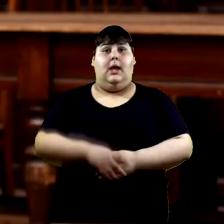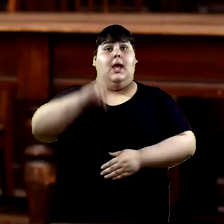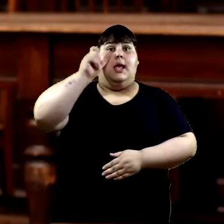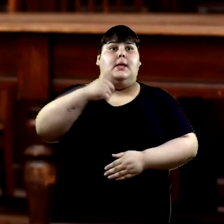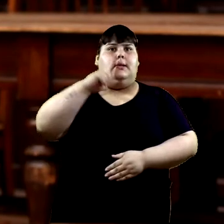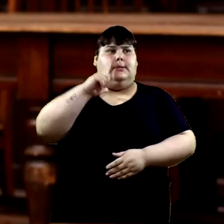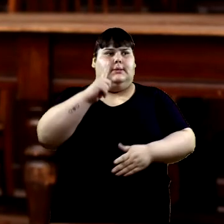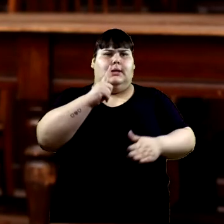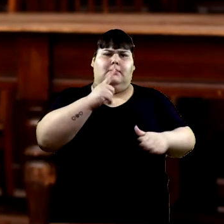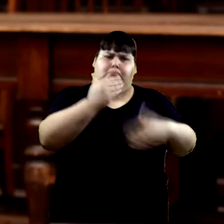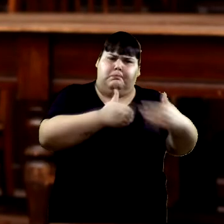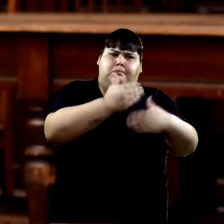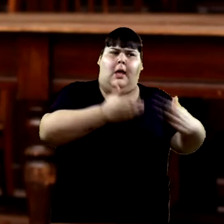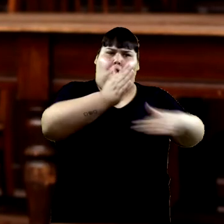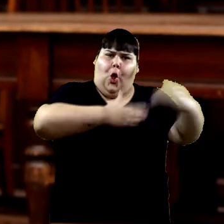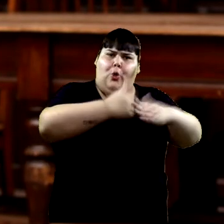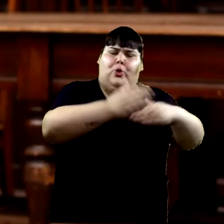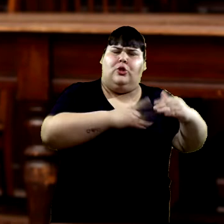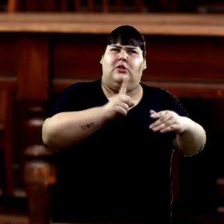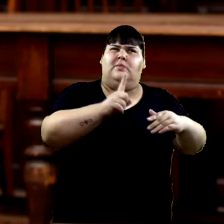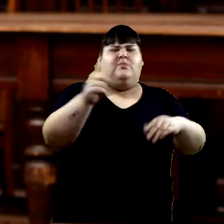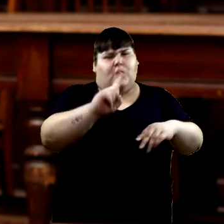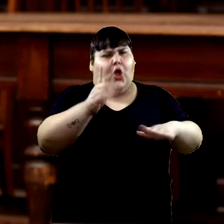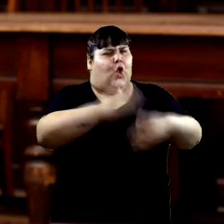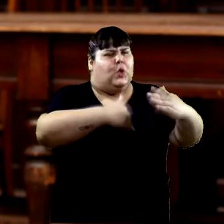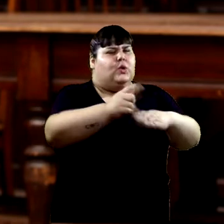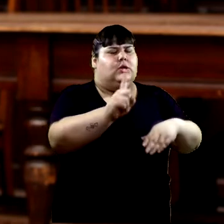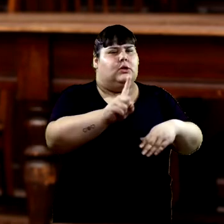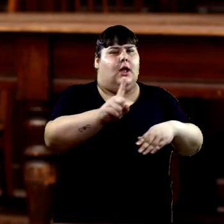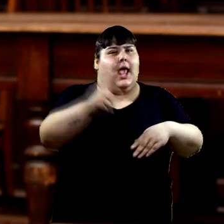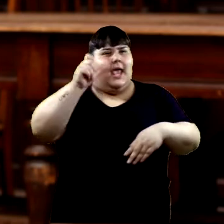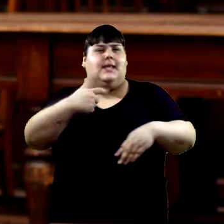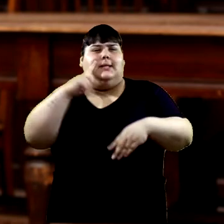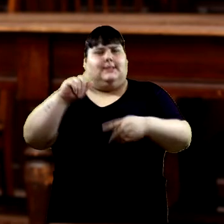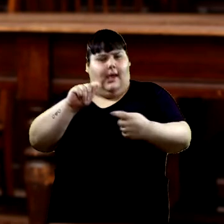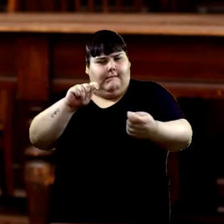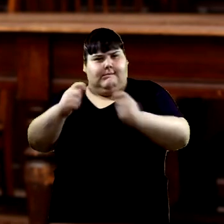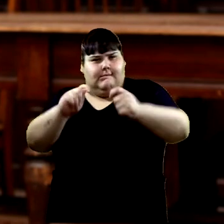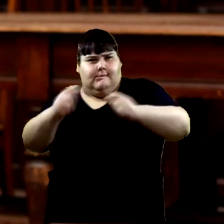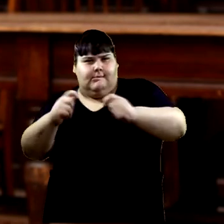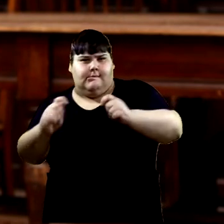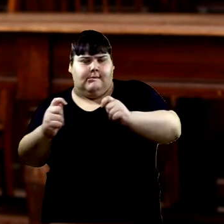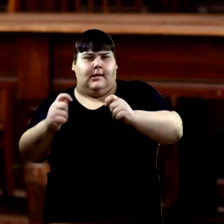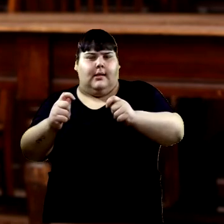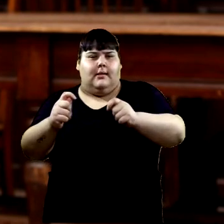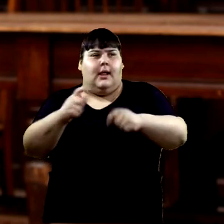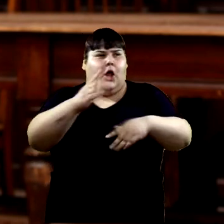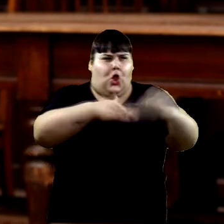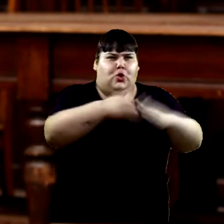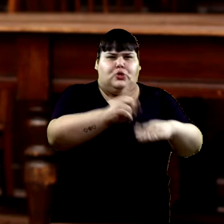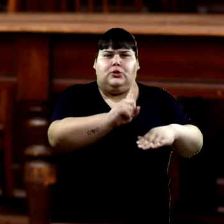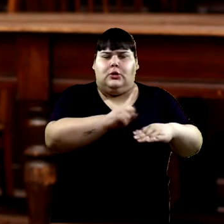estar siendo y se construye. No, ni siquiera te puedo decir que se construye, es una configuración, no es una construcción. Es